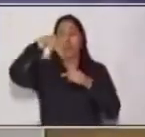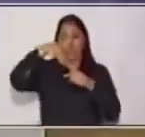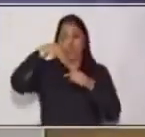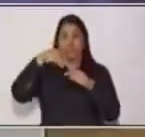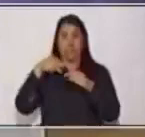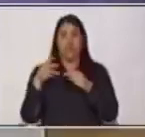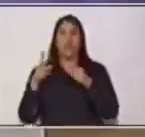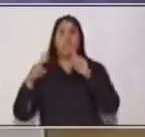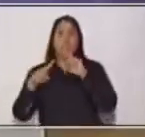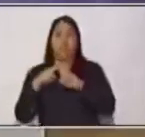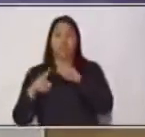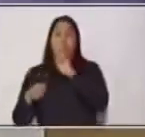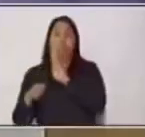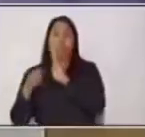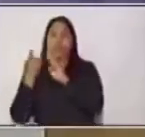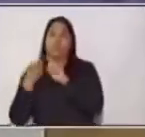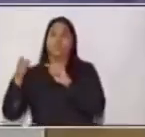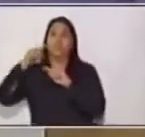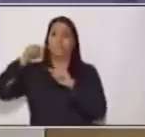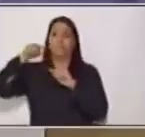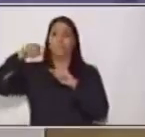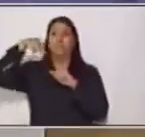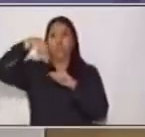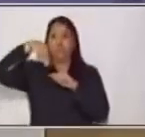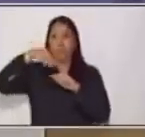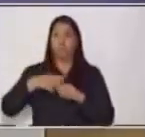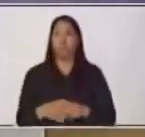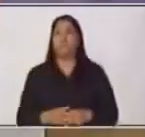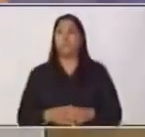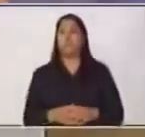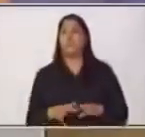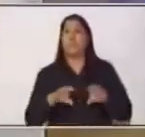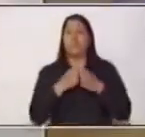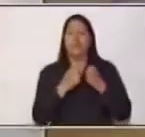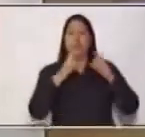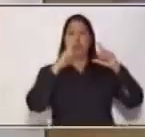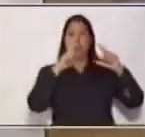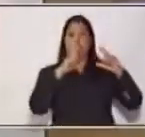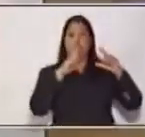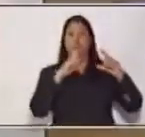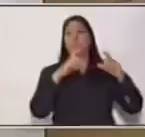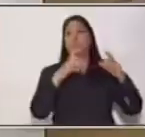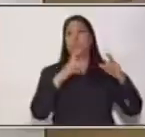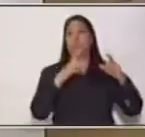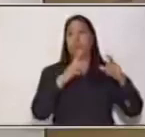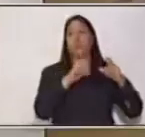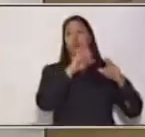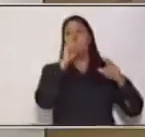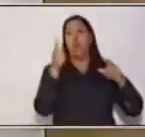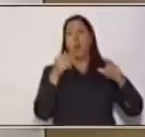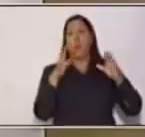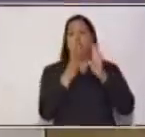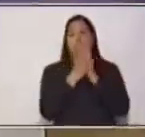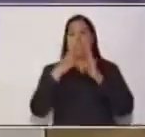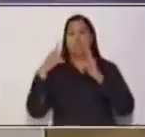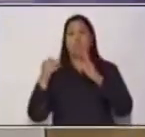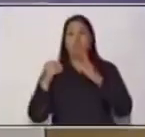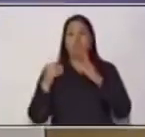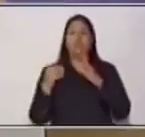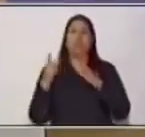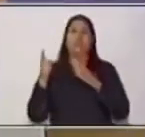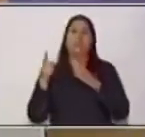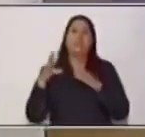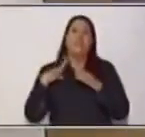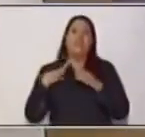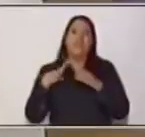elevada, o es decir, una fracción elevada a una potencia, cada una de las partes de la fracción está afectada por la